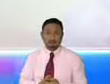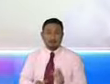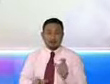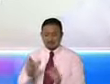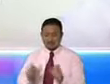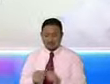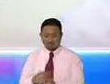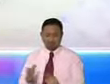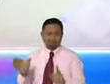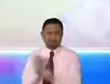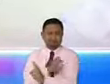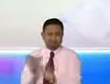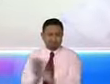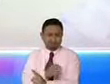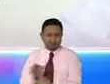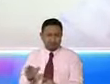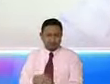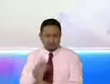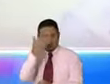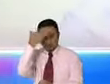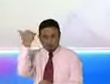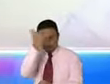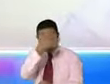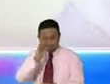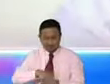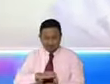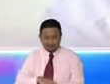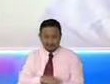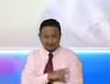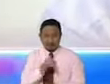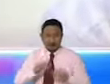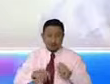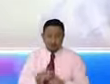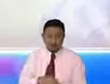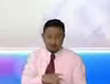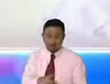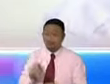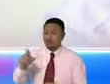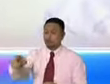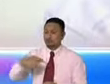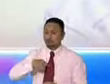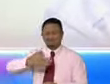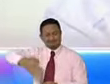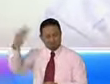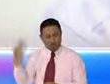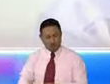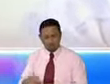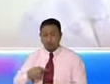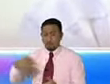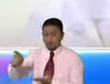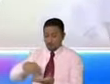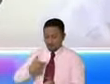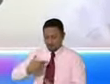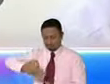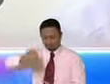engañadas, fue por extorsión y por estafa, porque les garantizaban un cupo. La idea es que pedían plata para garantizarles